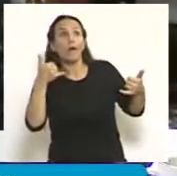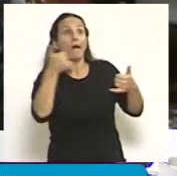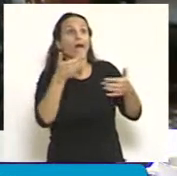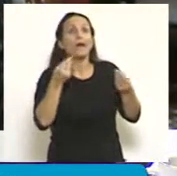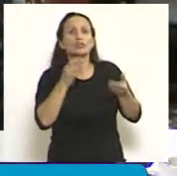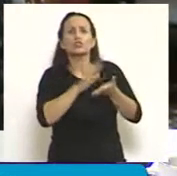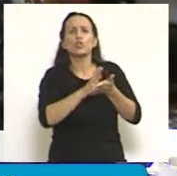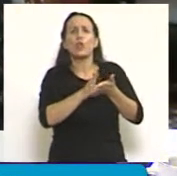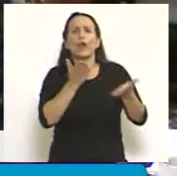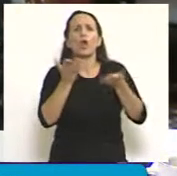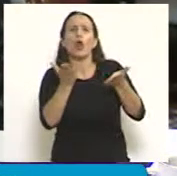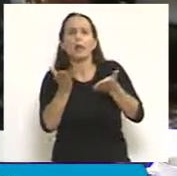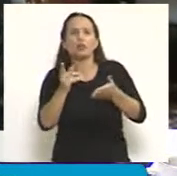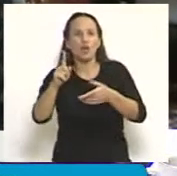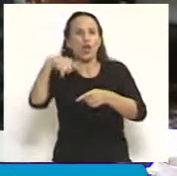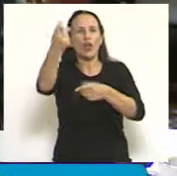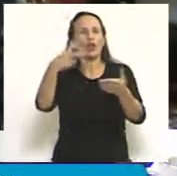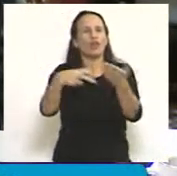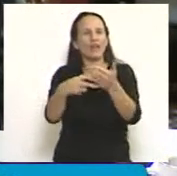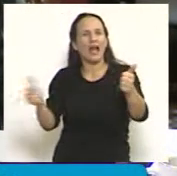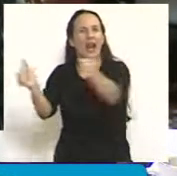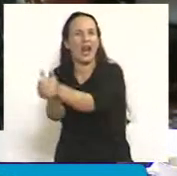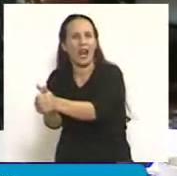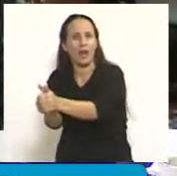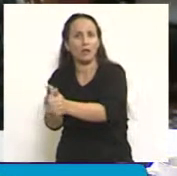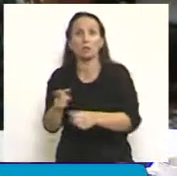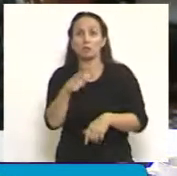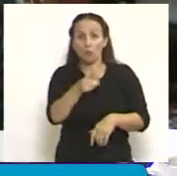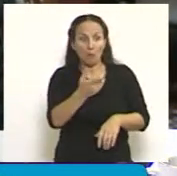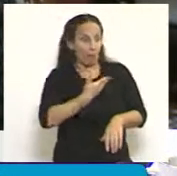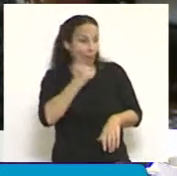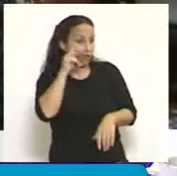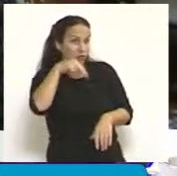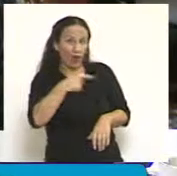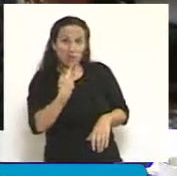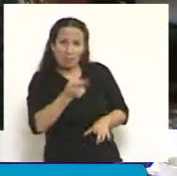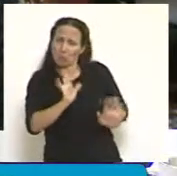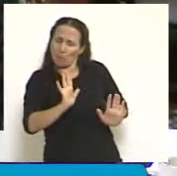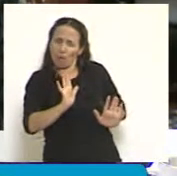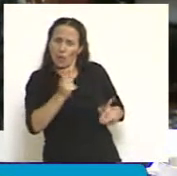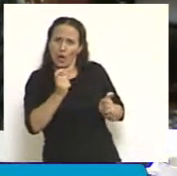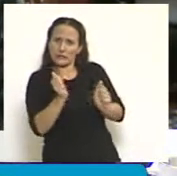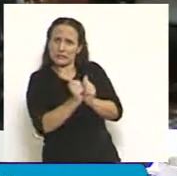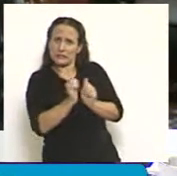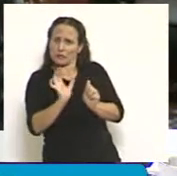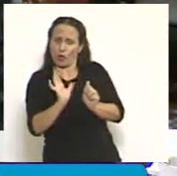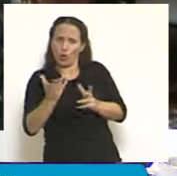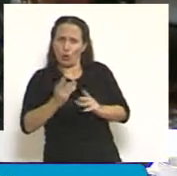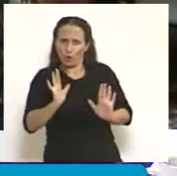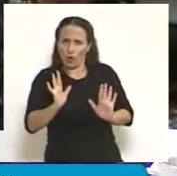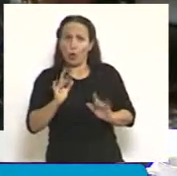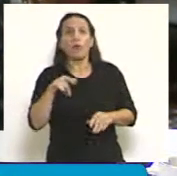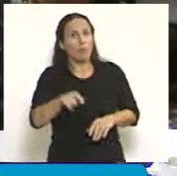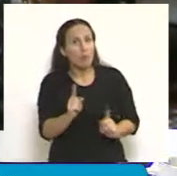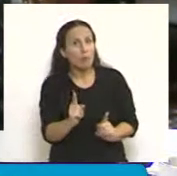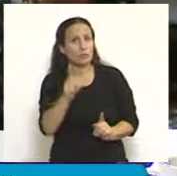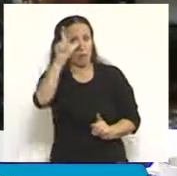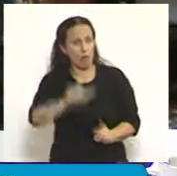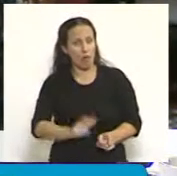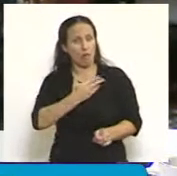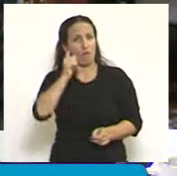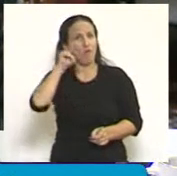dos medias sanciones, dos leyes en revisión del Senado de la Nación, con dos regímenes, el del Ministerio Público